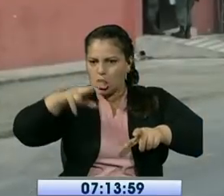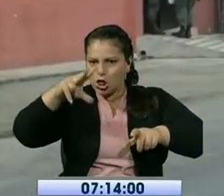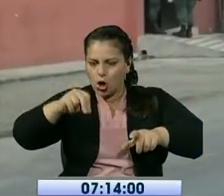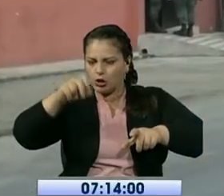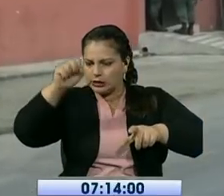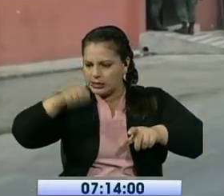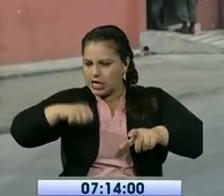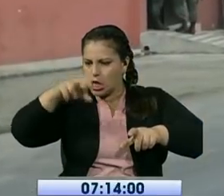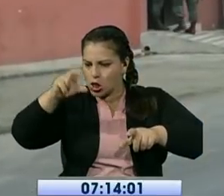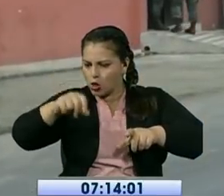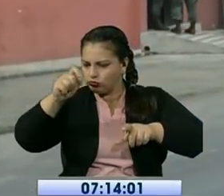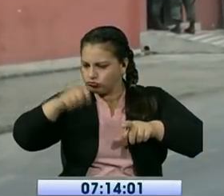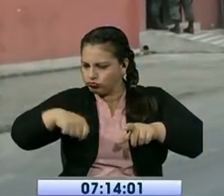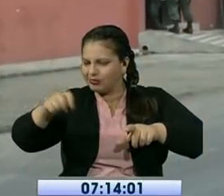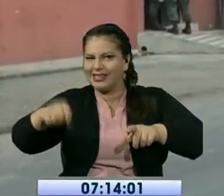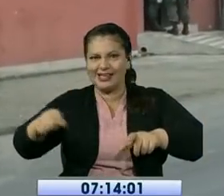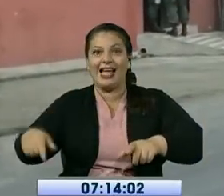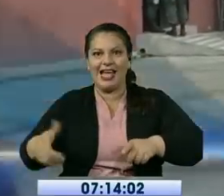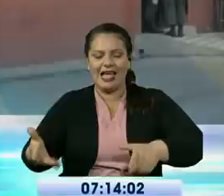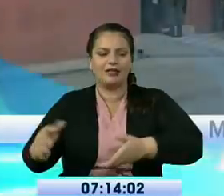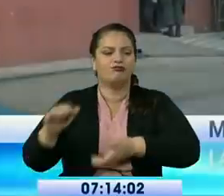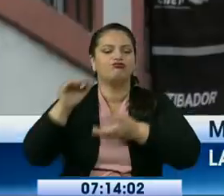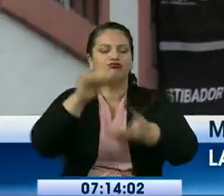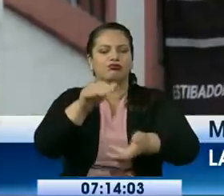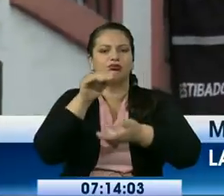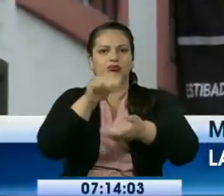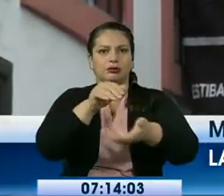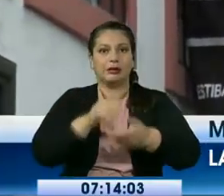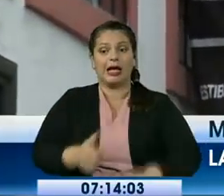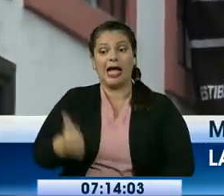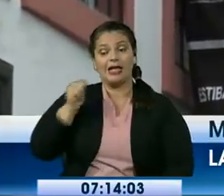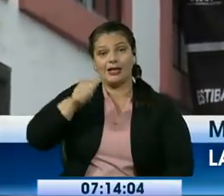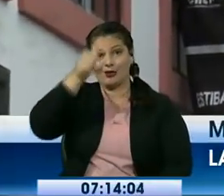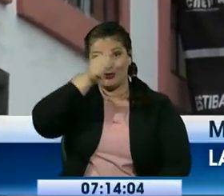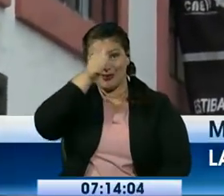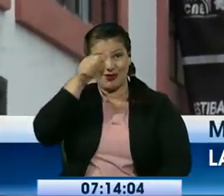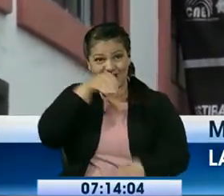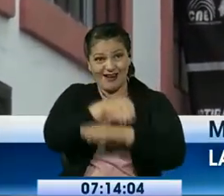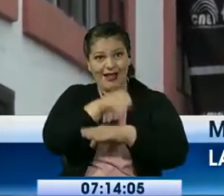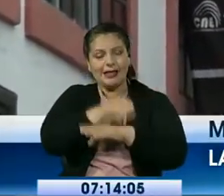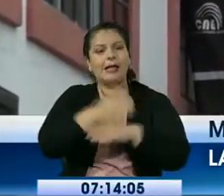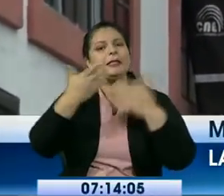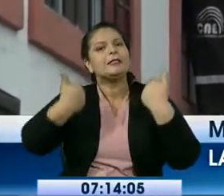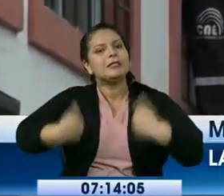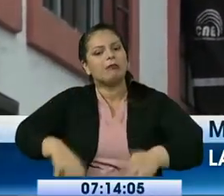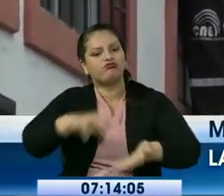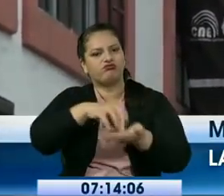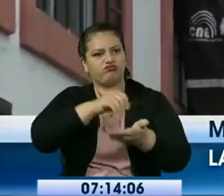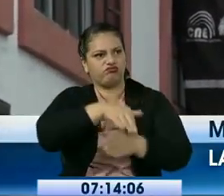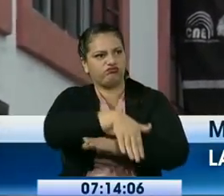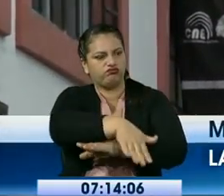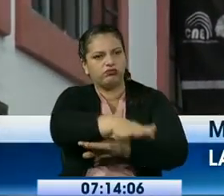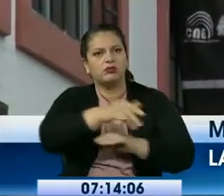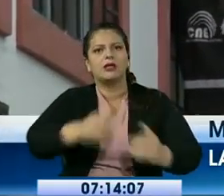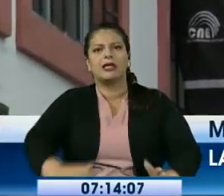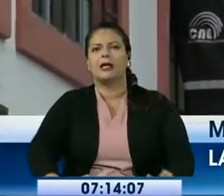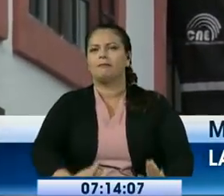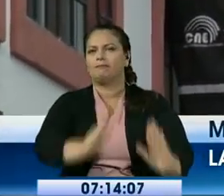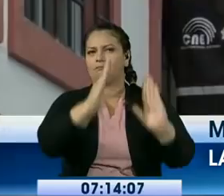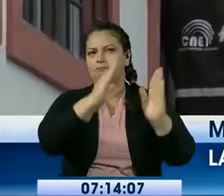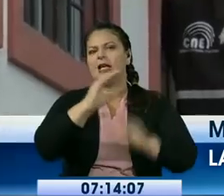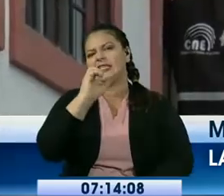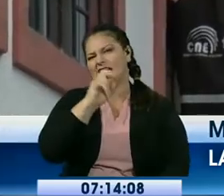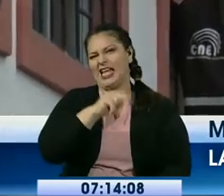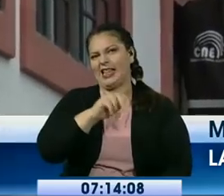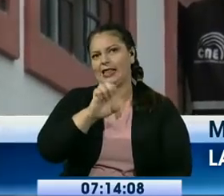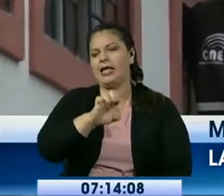La tarde de este domingo llegó a las bodegas de la Delegación Provincial Electoral el material que será utilizado el próximo 4 de febrero.